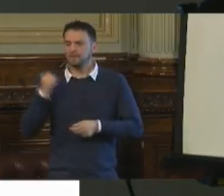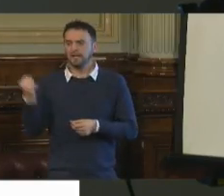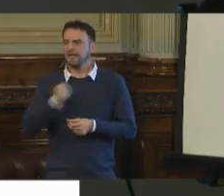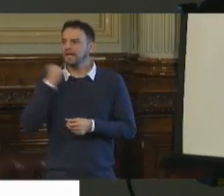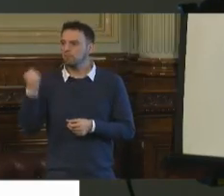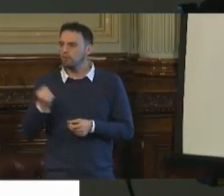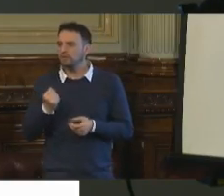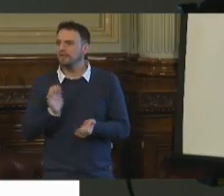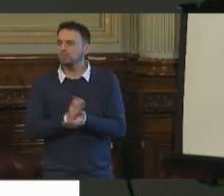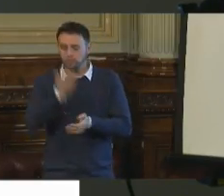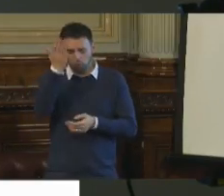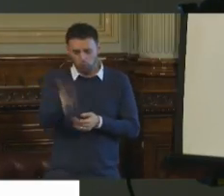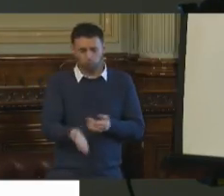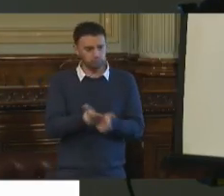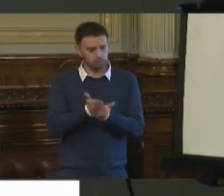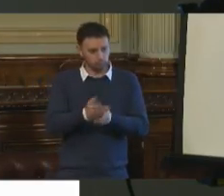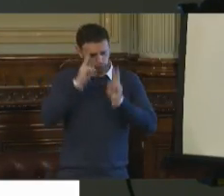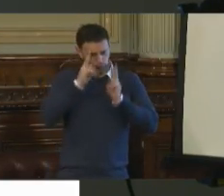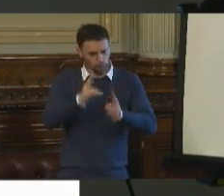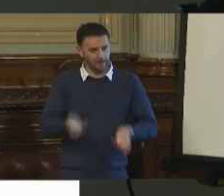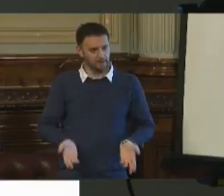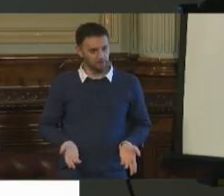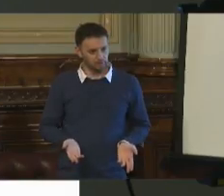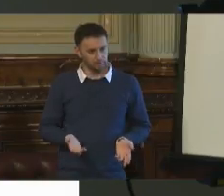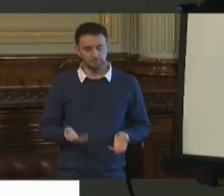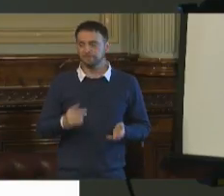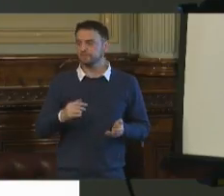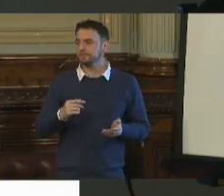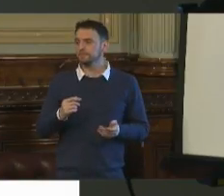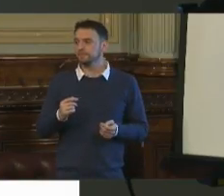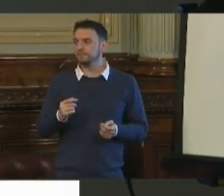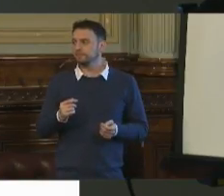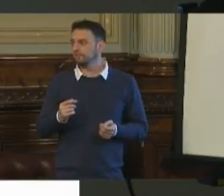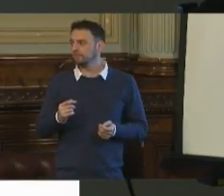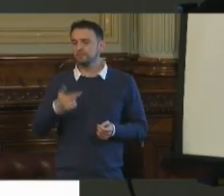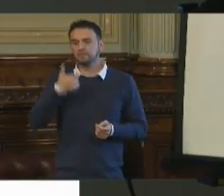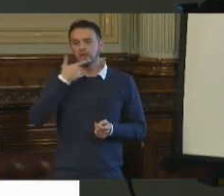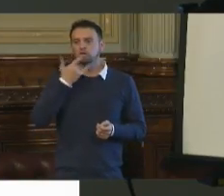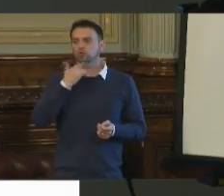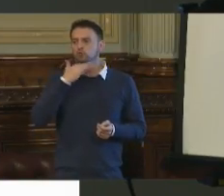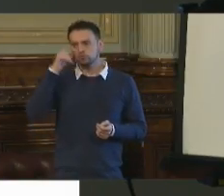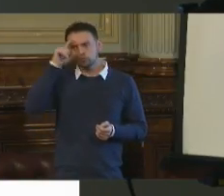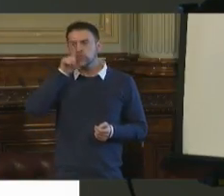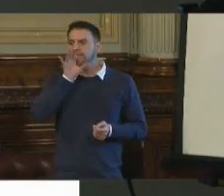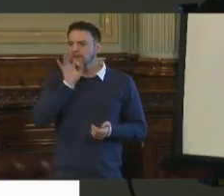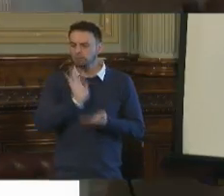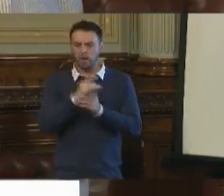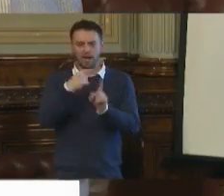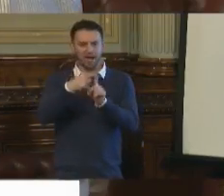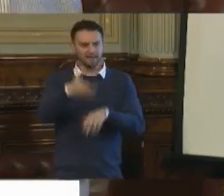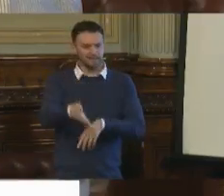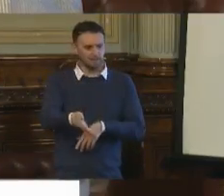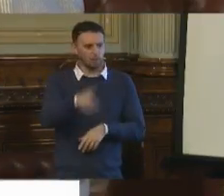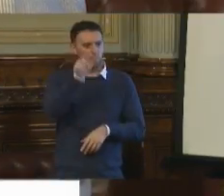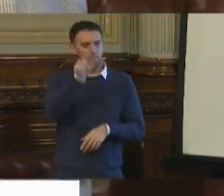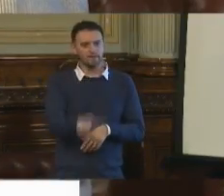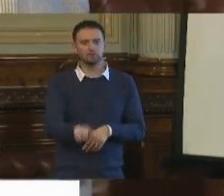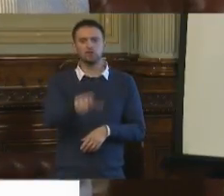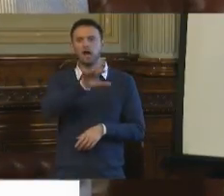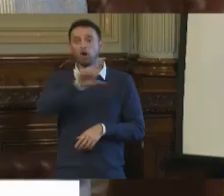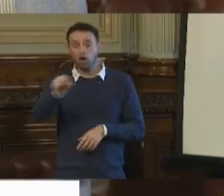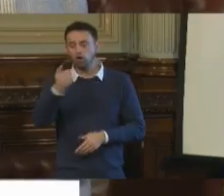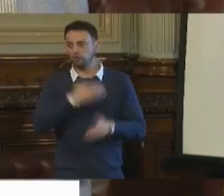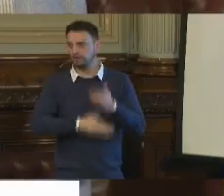importancia como sujeto como sujeto que además esto quiere decir como sujeto activo dejamos de ver a la persona con discapacidad